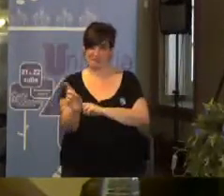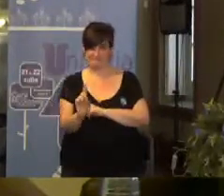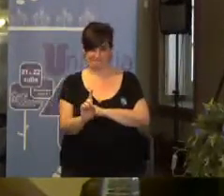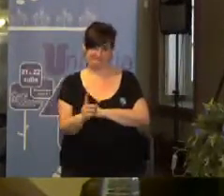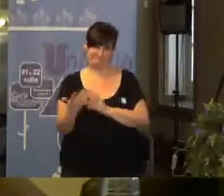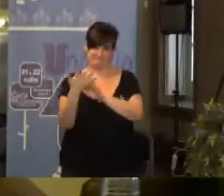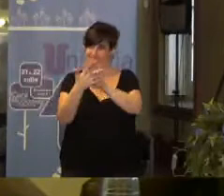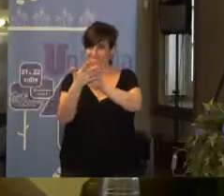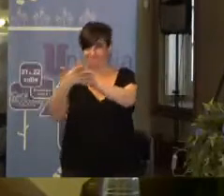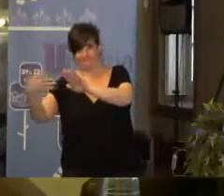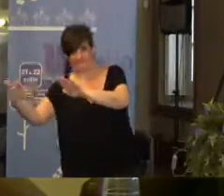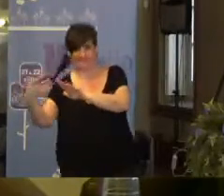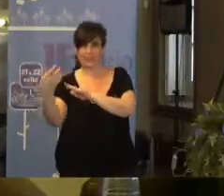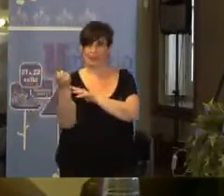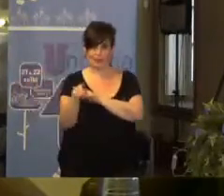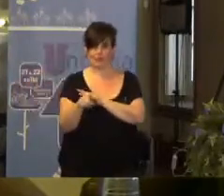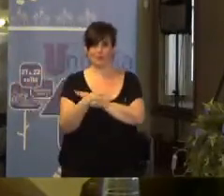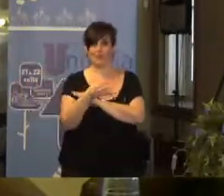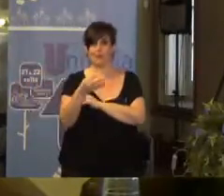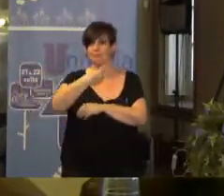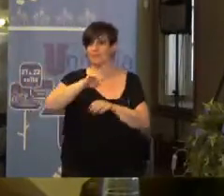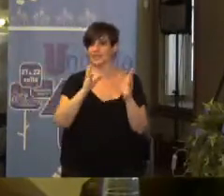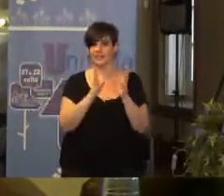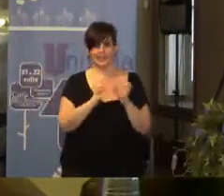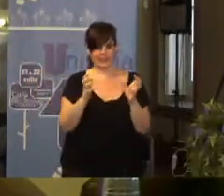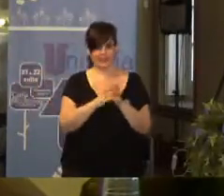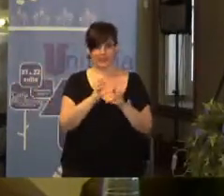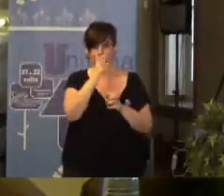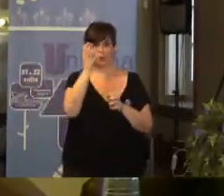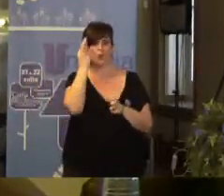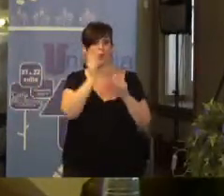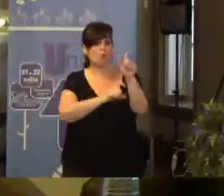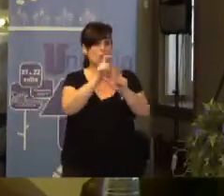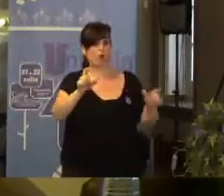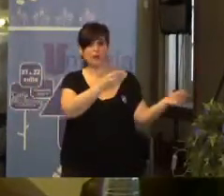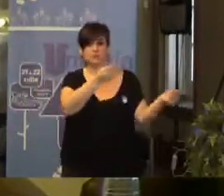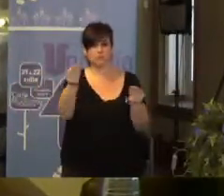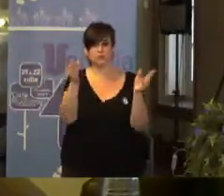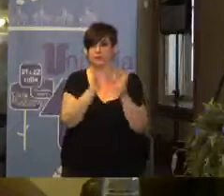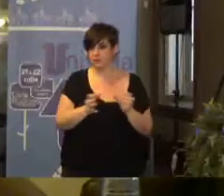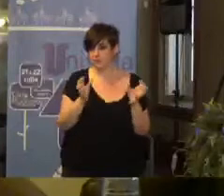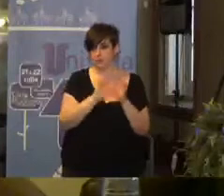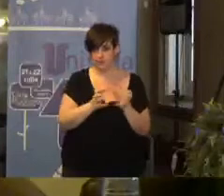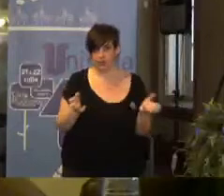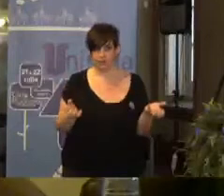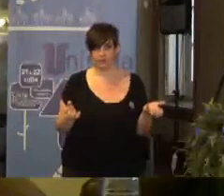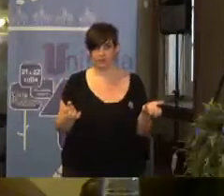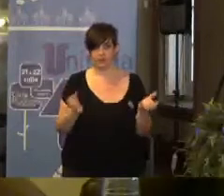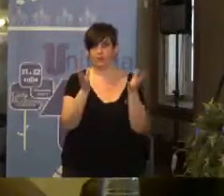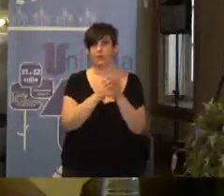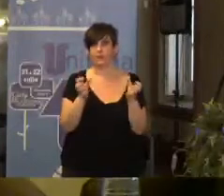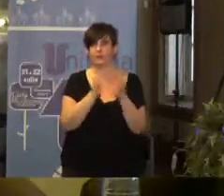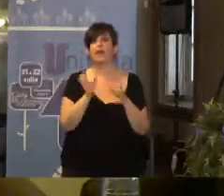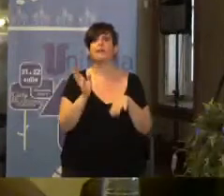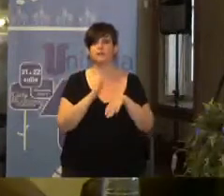vamos a falar. A parte, temos moitas ganas, hai moitas mulleres con moitas ganas de realmente